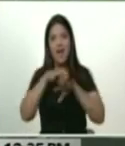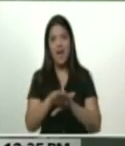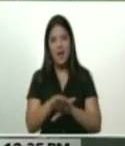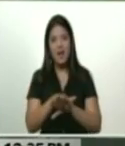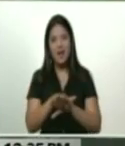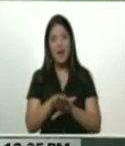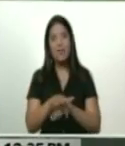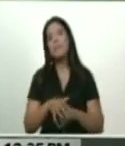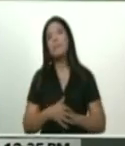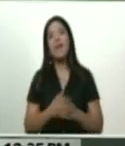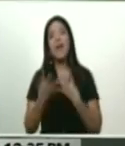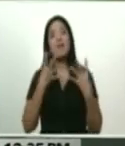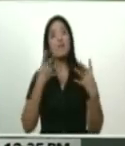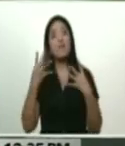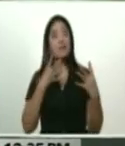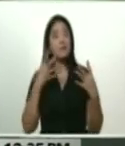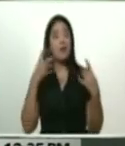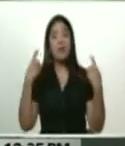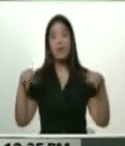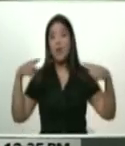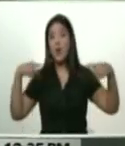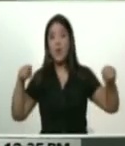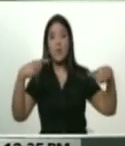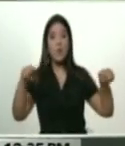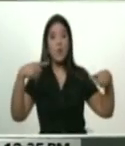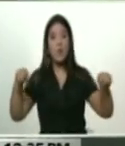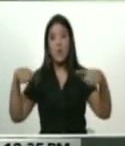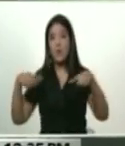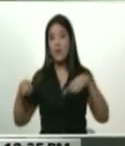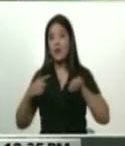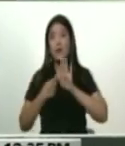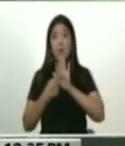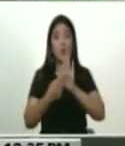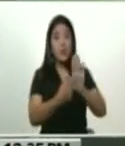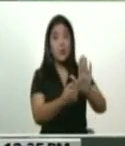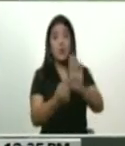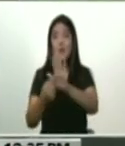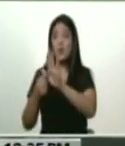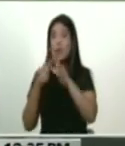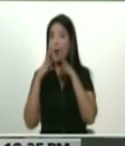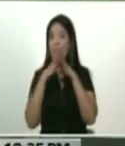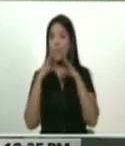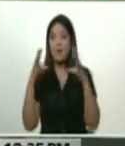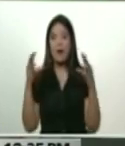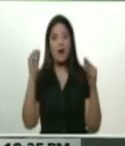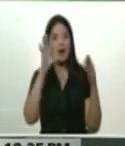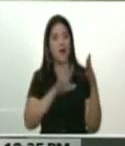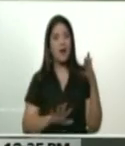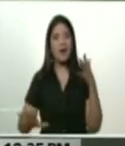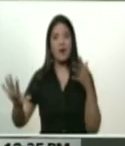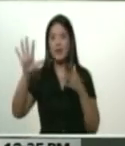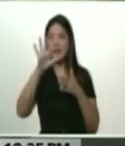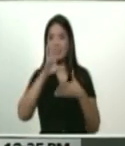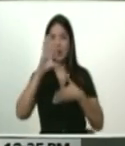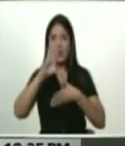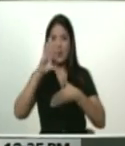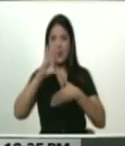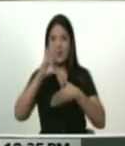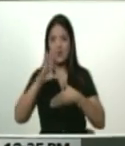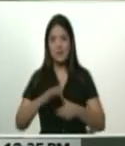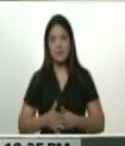Festival Latinoamericano de Música, que se ha convertido en una referencia para todo el continente